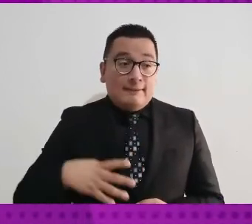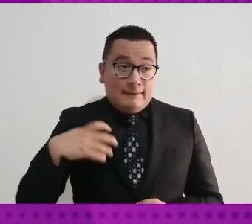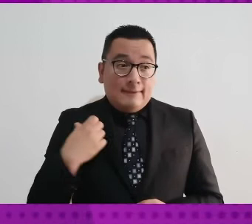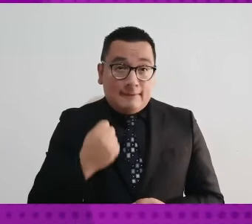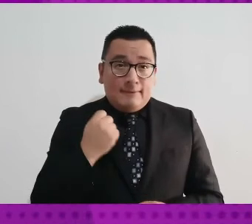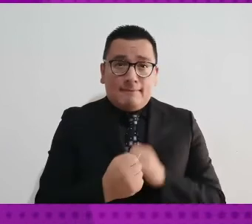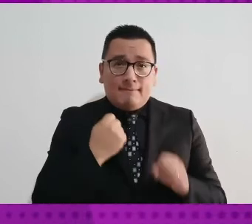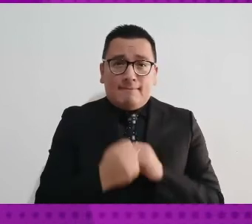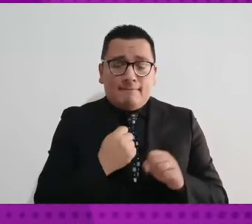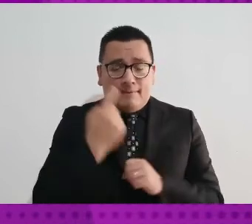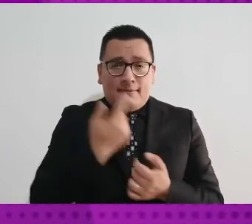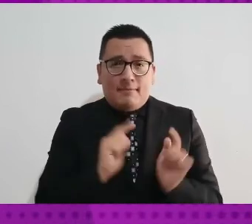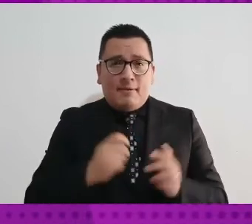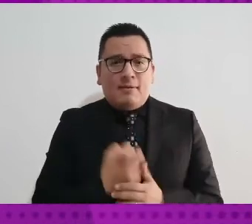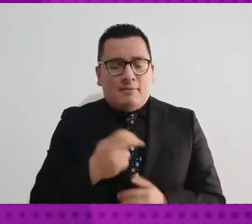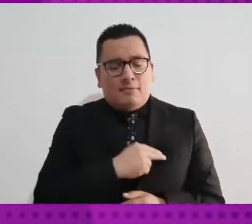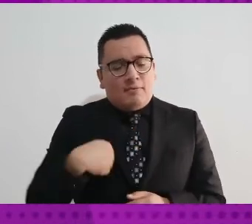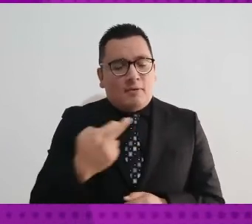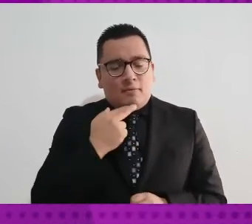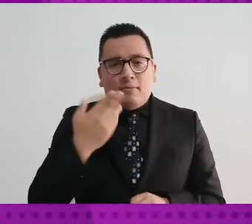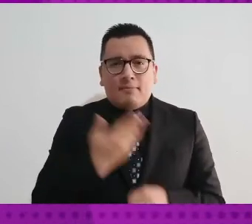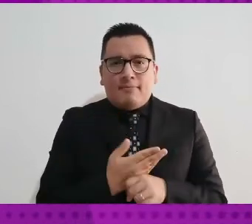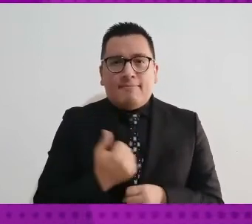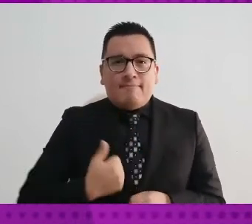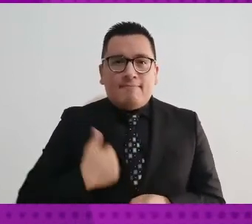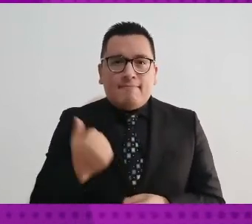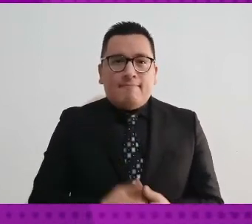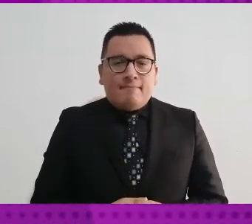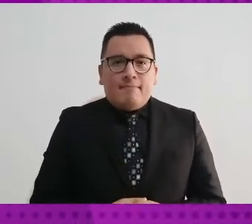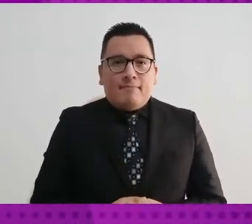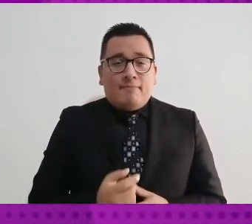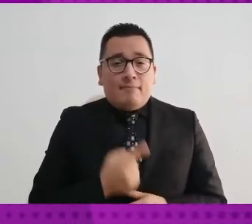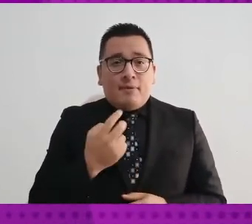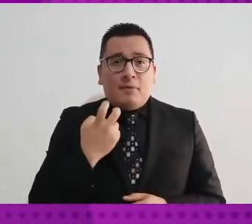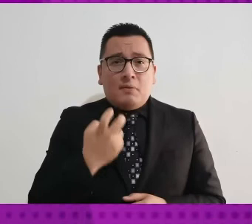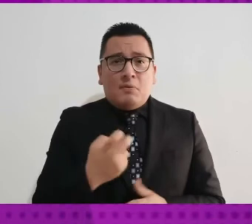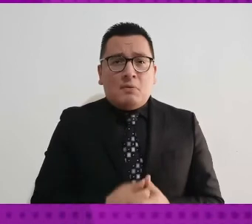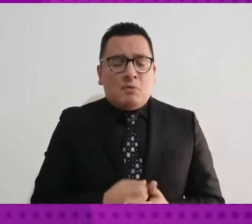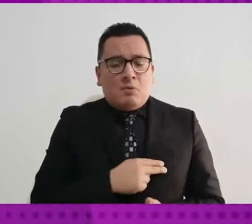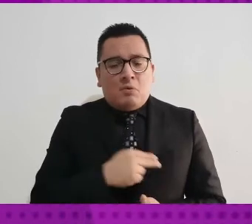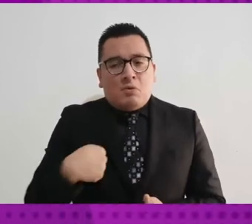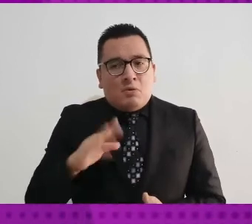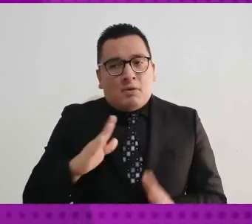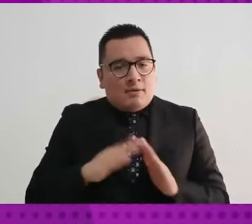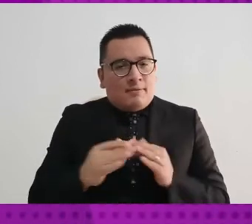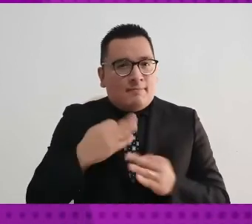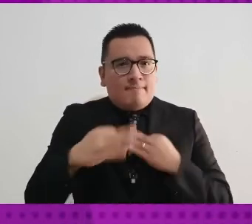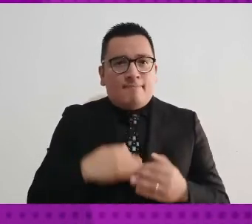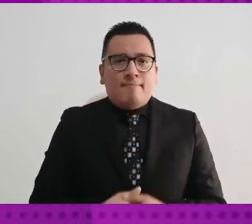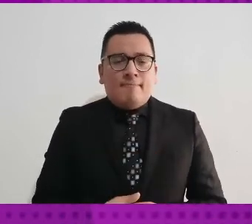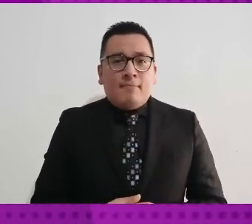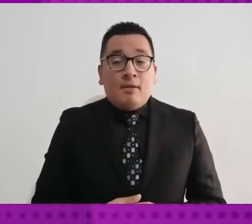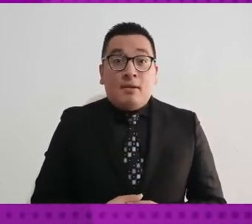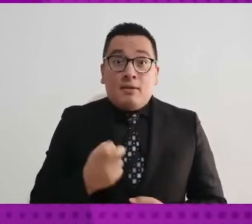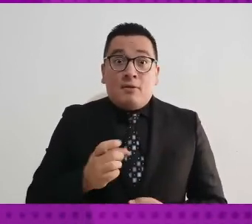costado tener estas libertades y hay que hacernos cargo también de ese espacio público, porque ese espacio público pues es nuestro hogar, el hogar de todos.